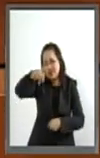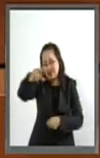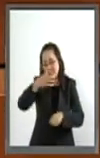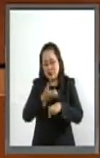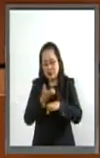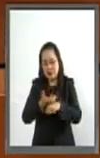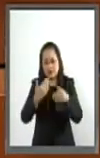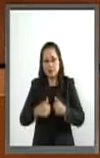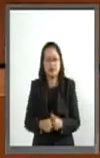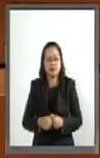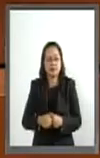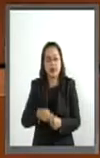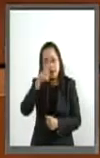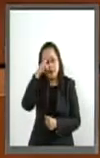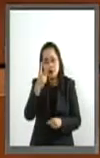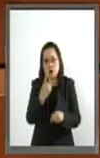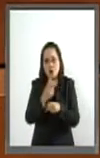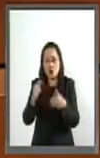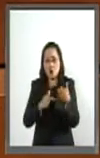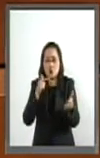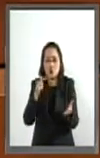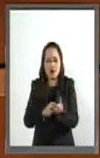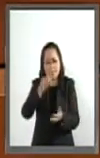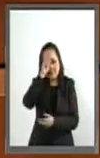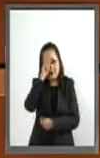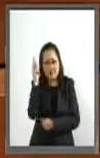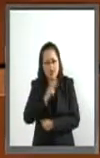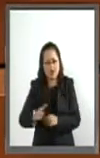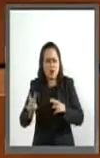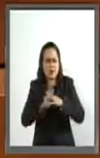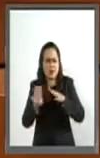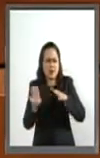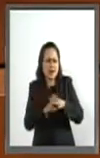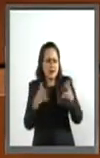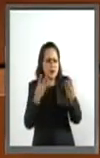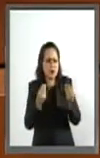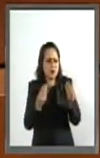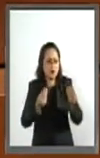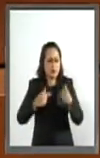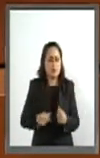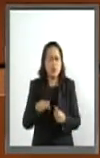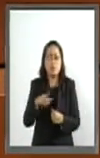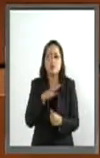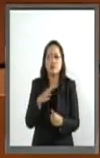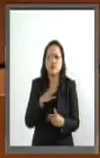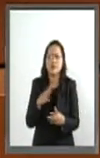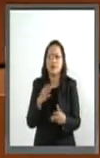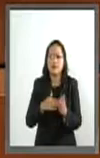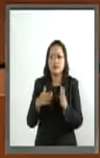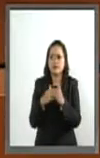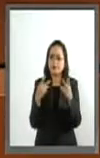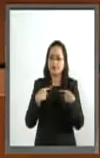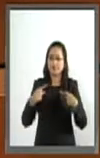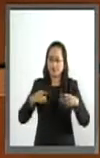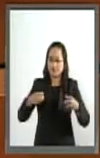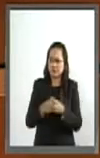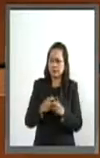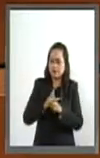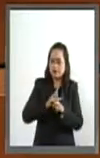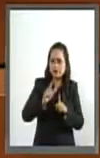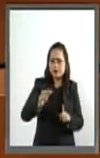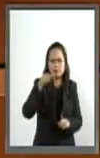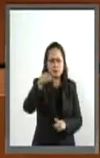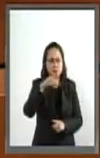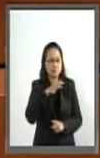México es la segunda nación con el mayor número de migrantes. Al menos 13 millones de personas han salido del territorio